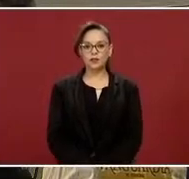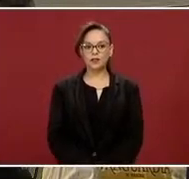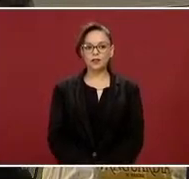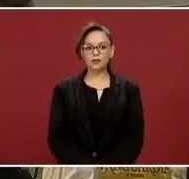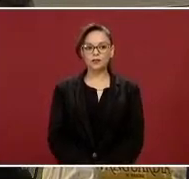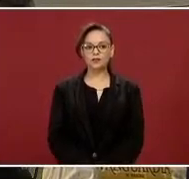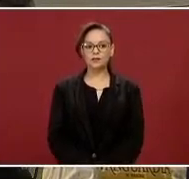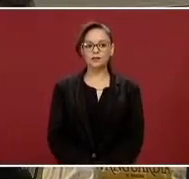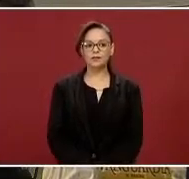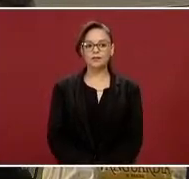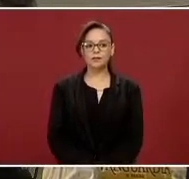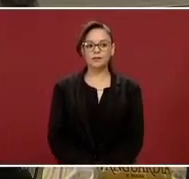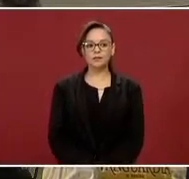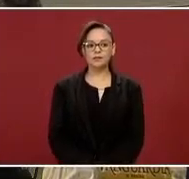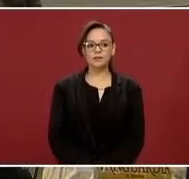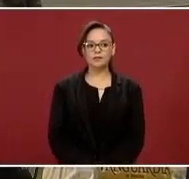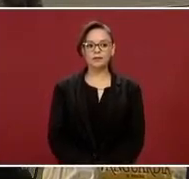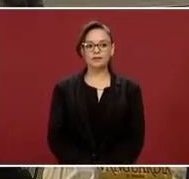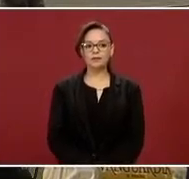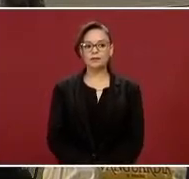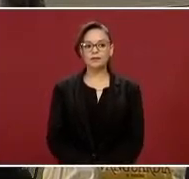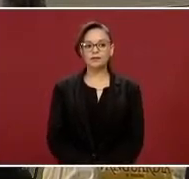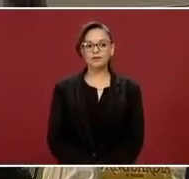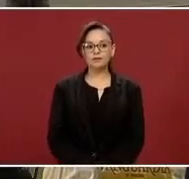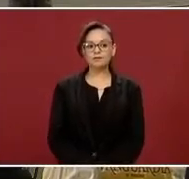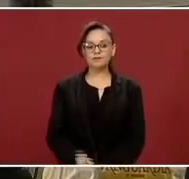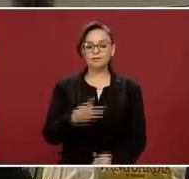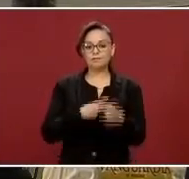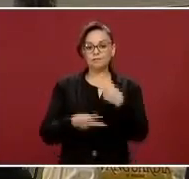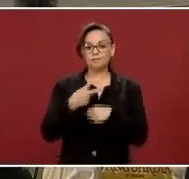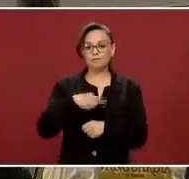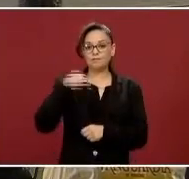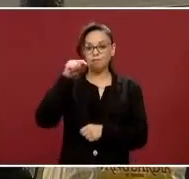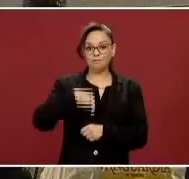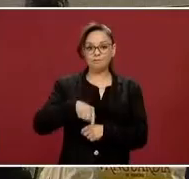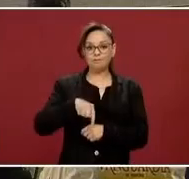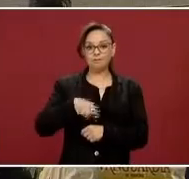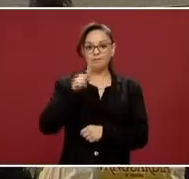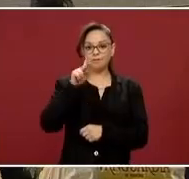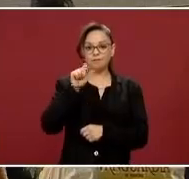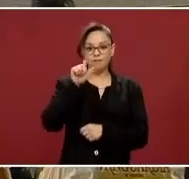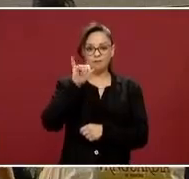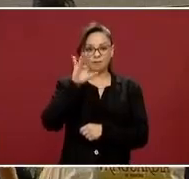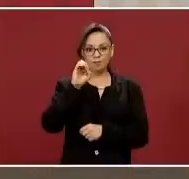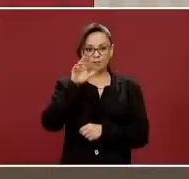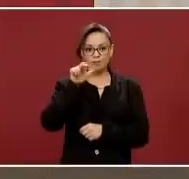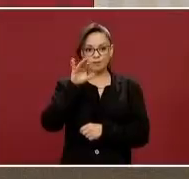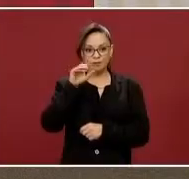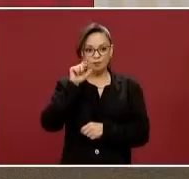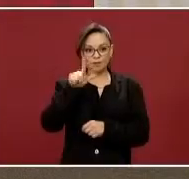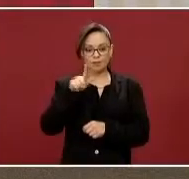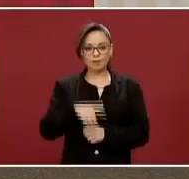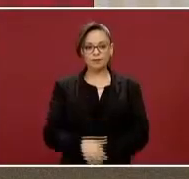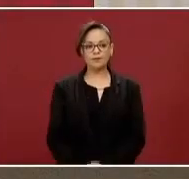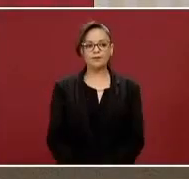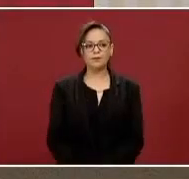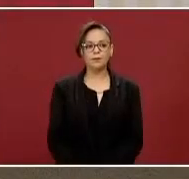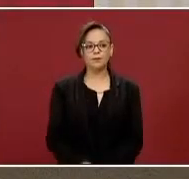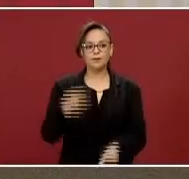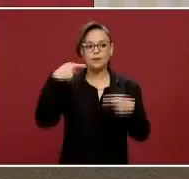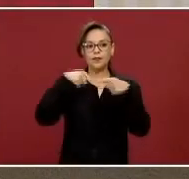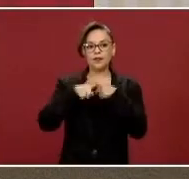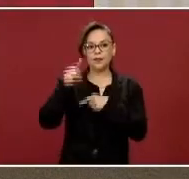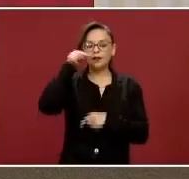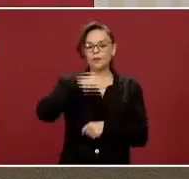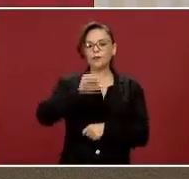Estamos en la Ciudad de México, en el Palacio Nacional. Vamos a iniciar la conferencia de prensa diaria sobre la situación de